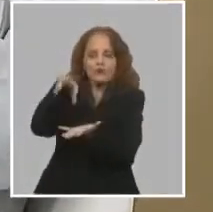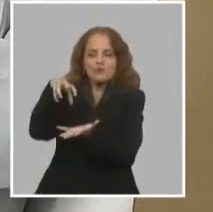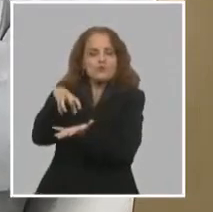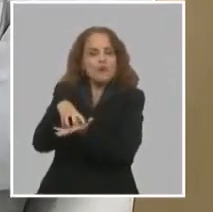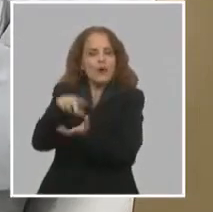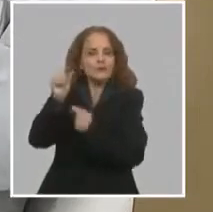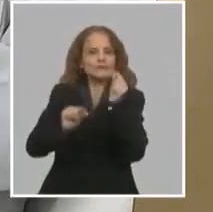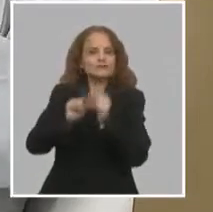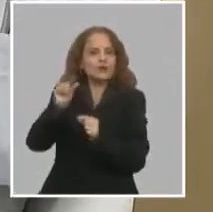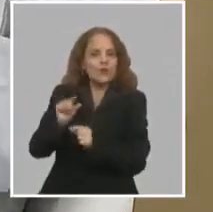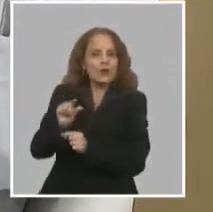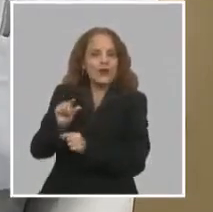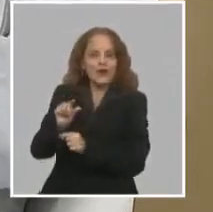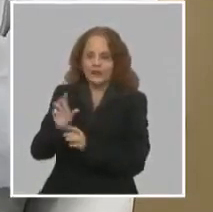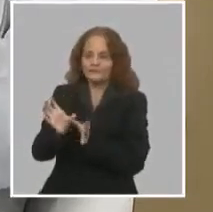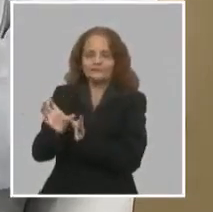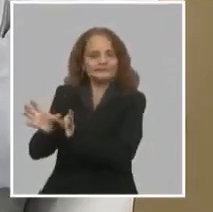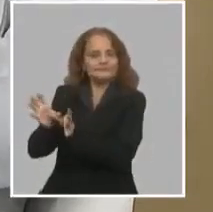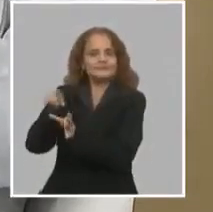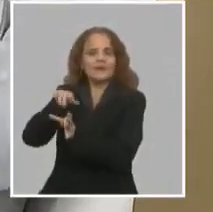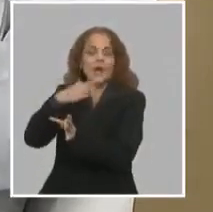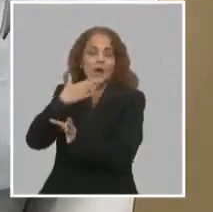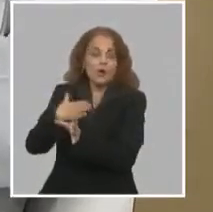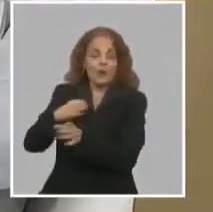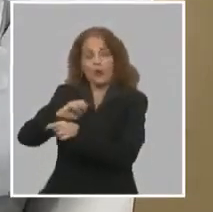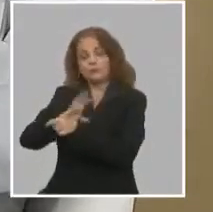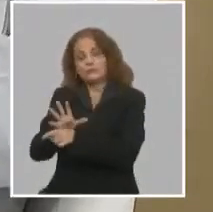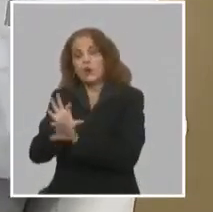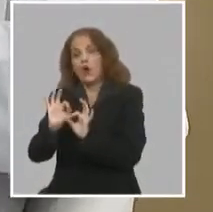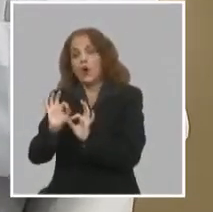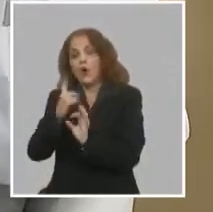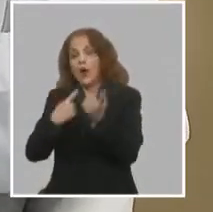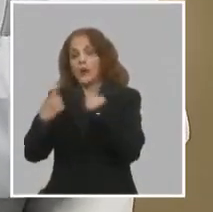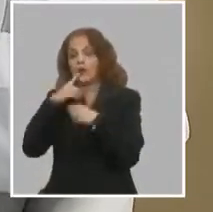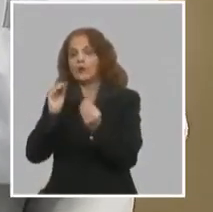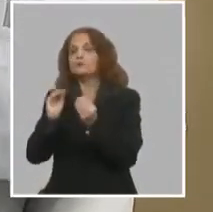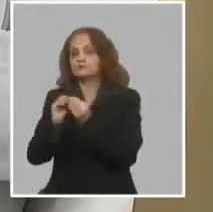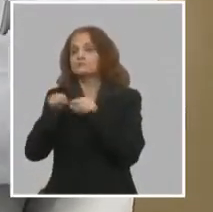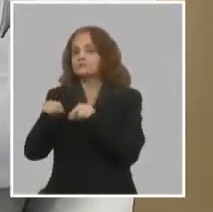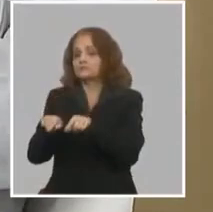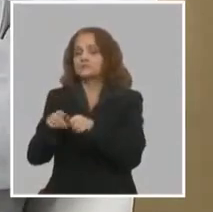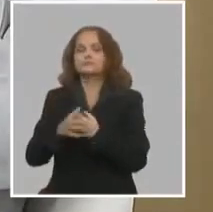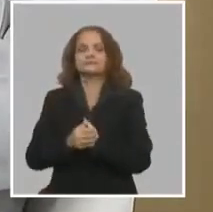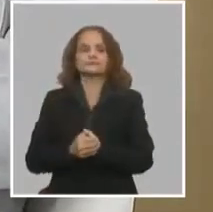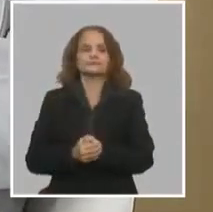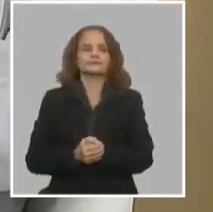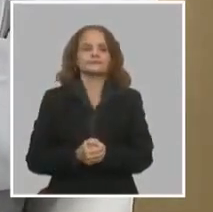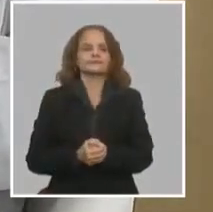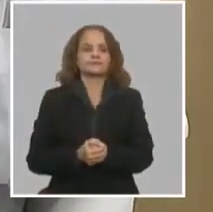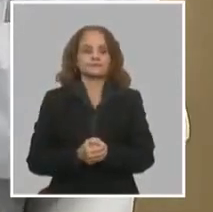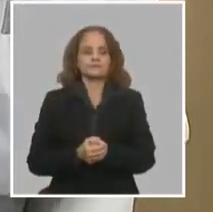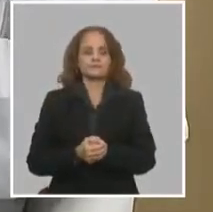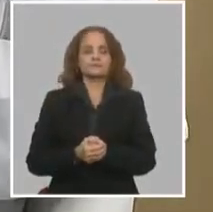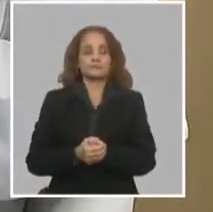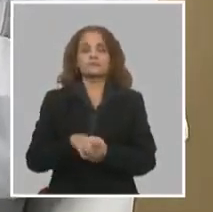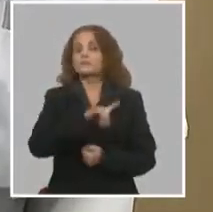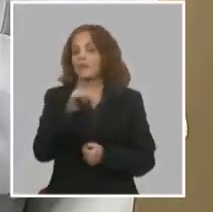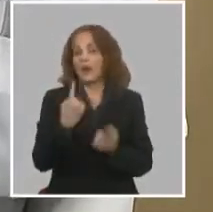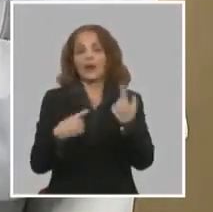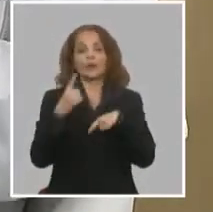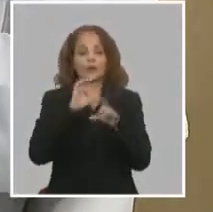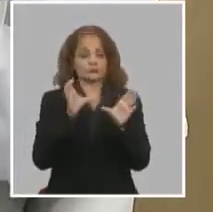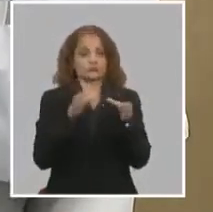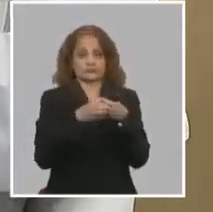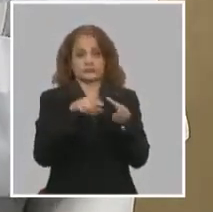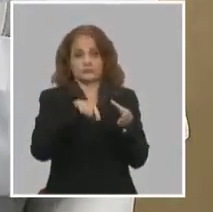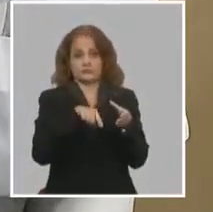atendiendo los hospitales que están en funciones de la COVID en este momento, y también los lugares de la cuarentena del personal nuestro, del